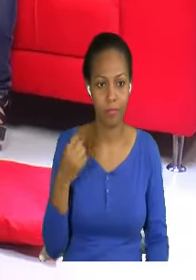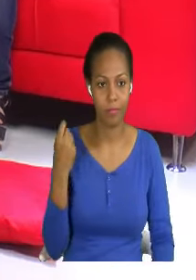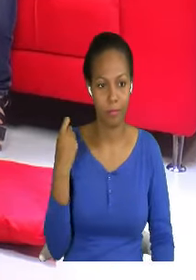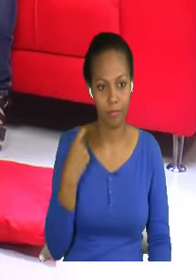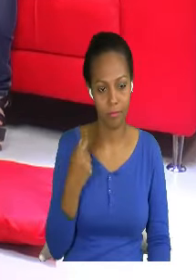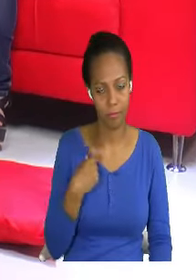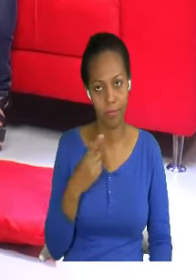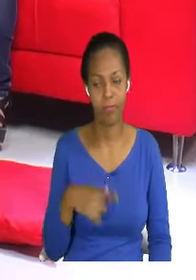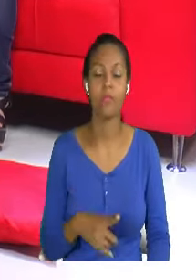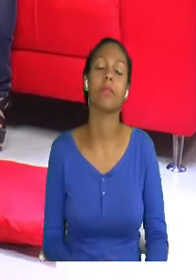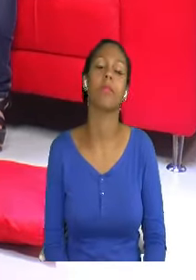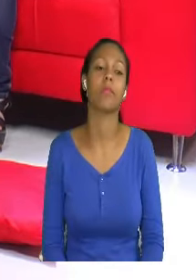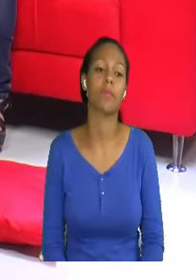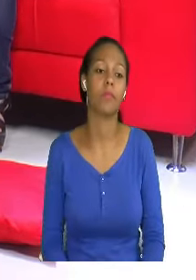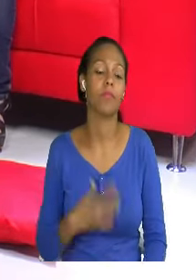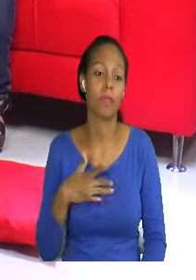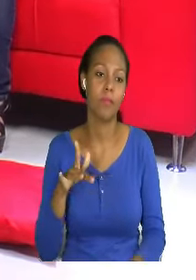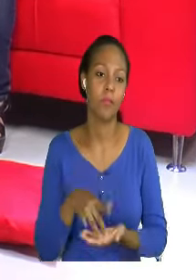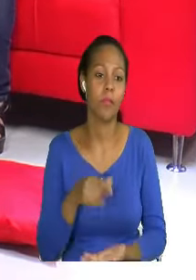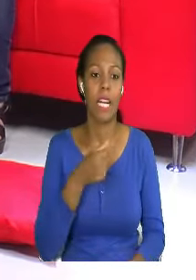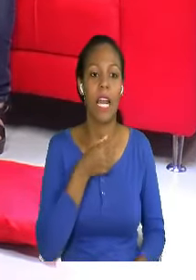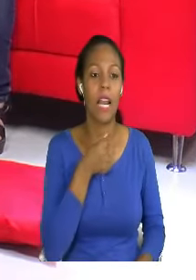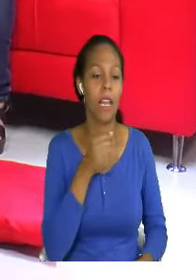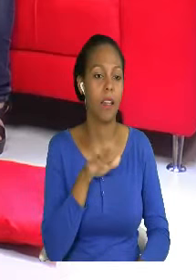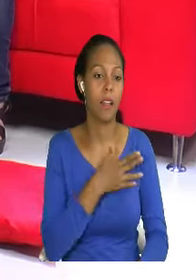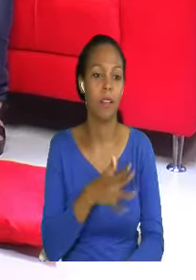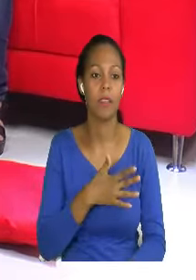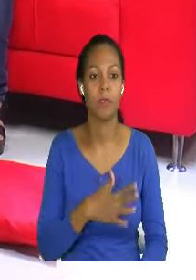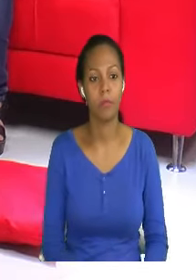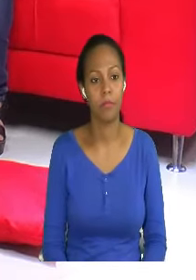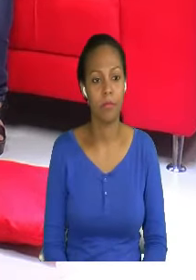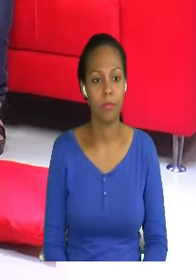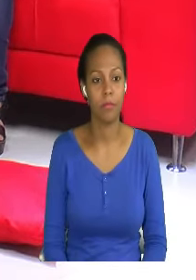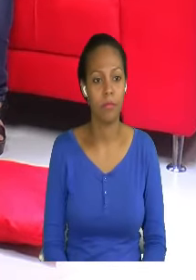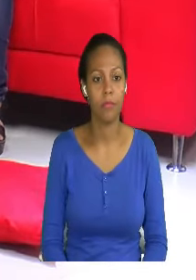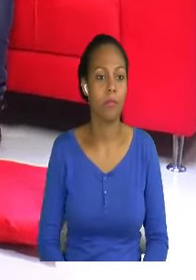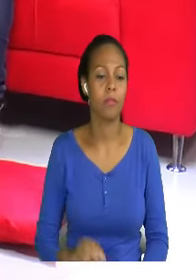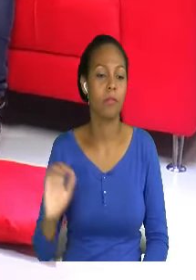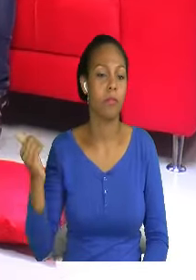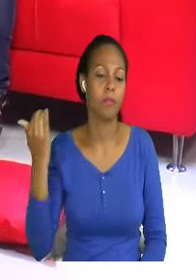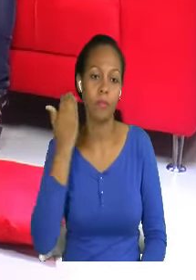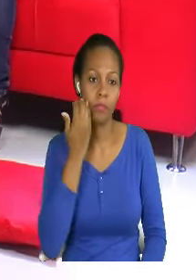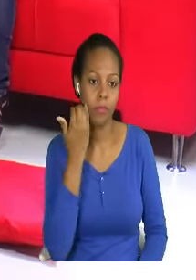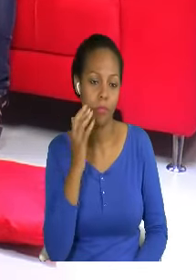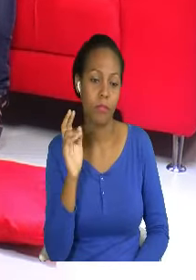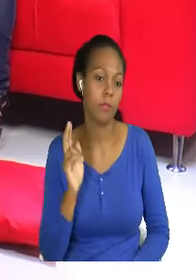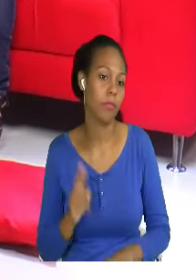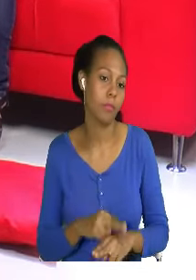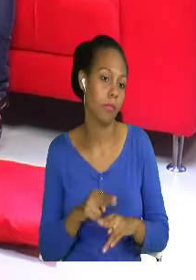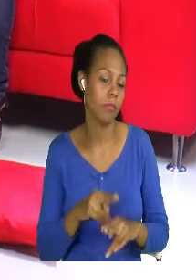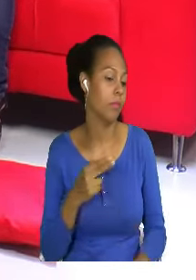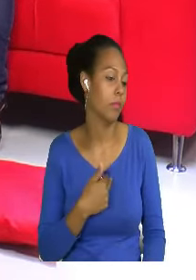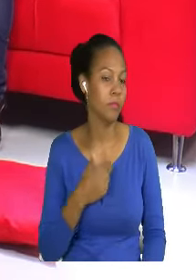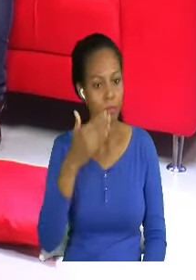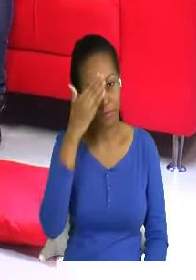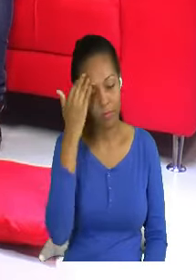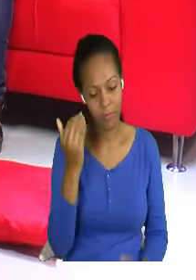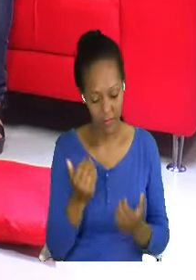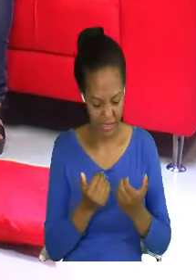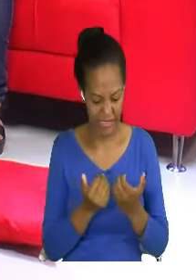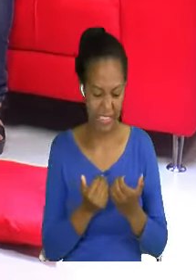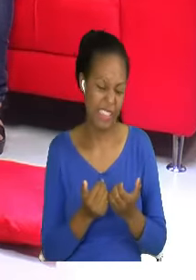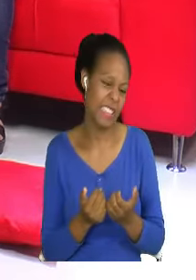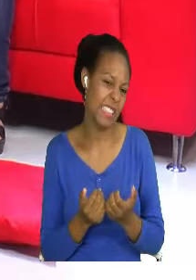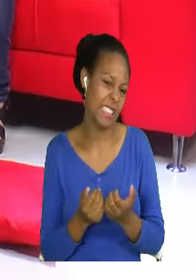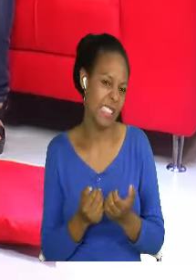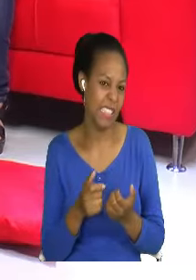presentación, tenía que ir a cantar y bueno, como a otras mujeres les pasa, a mí se me olvidó quitarme o